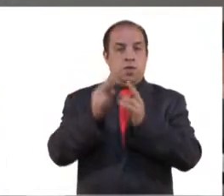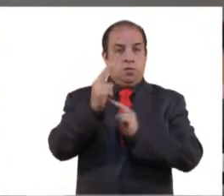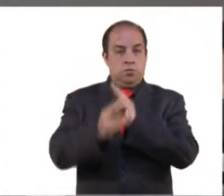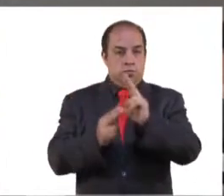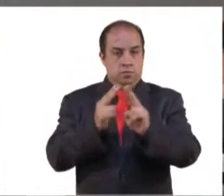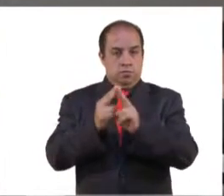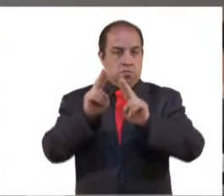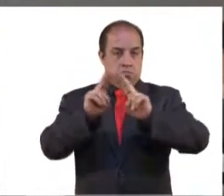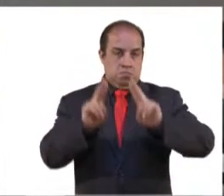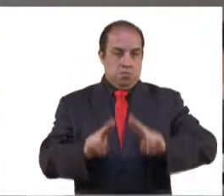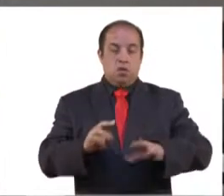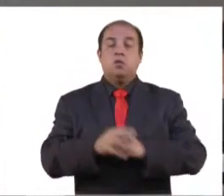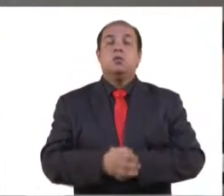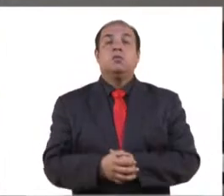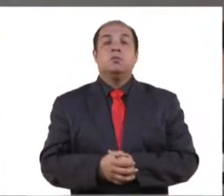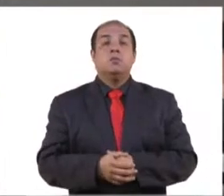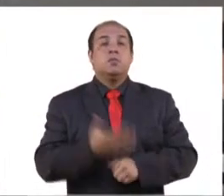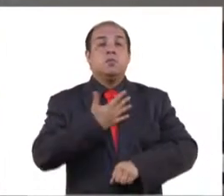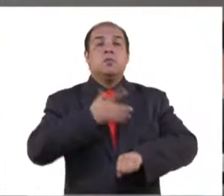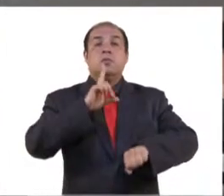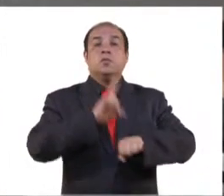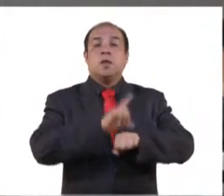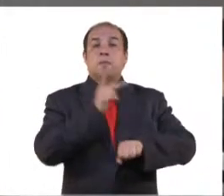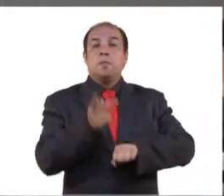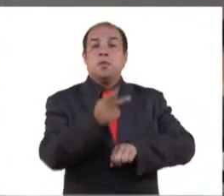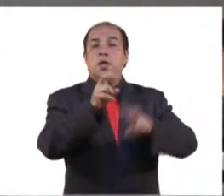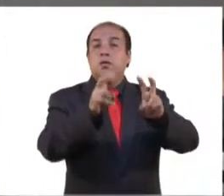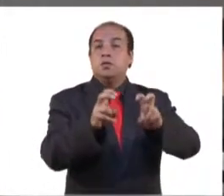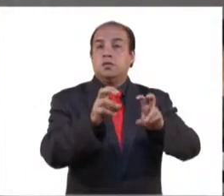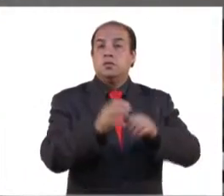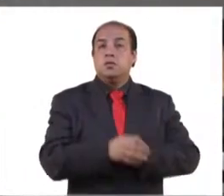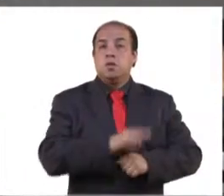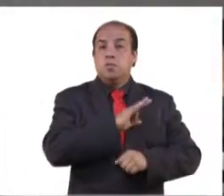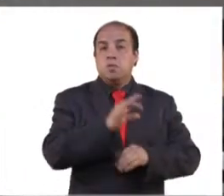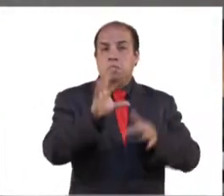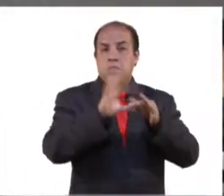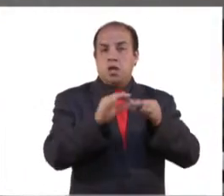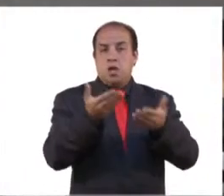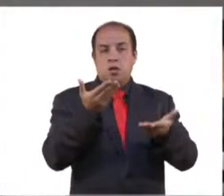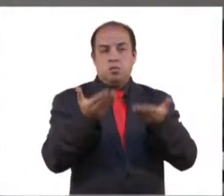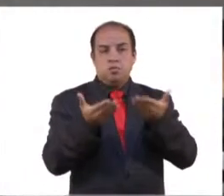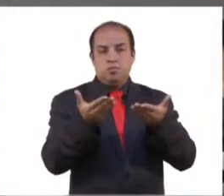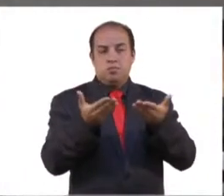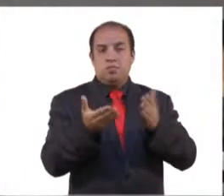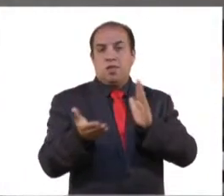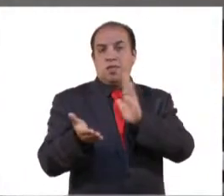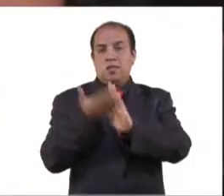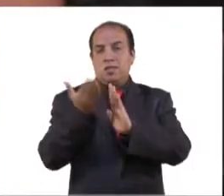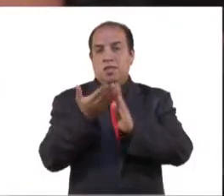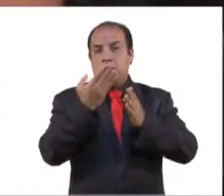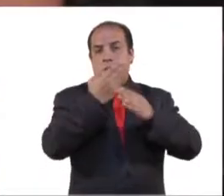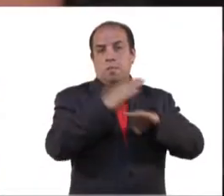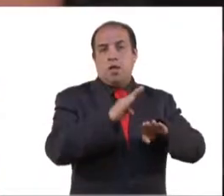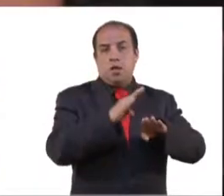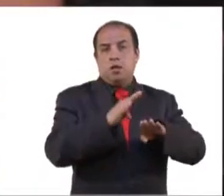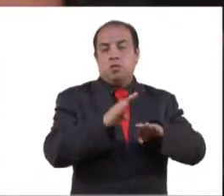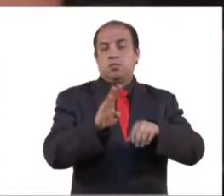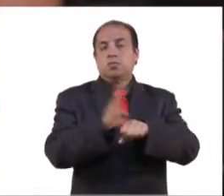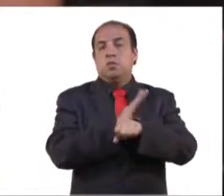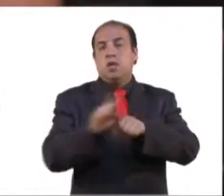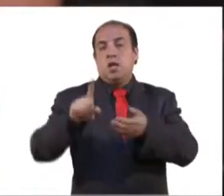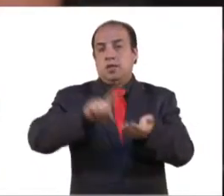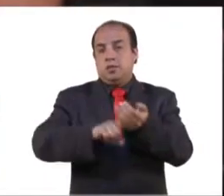a todos. Doctora, quisiera preguntarle del tema, si nos podrían dar un balance sobre la construcción de bancos del bienestar en la Ciudad de